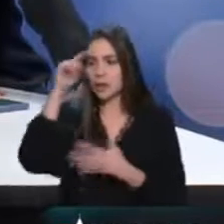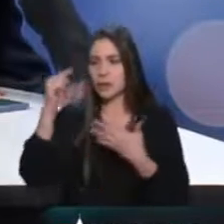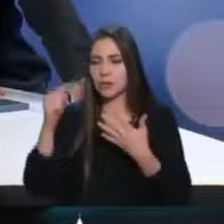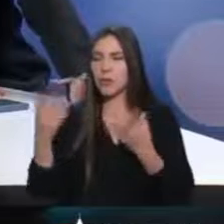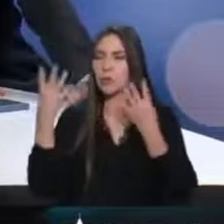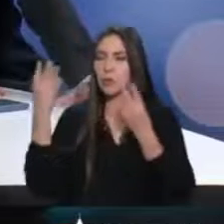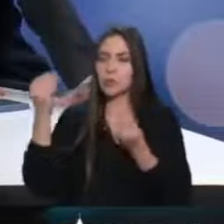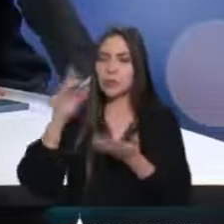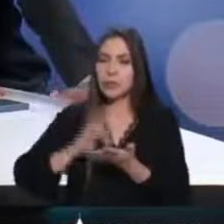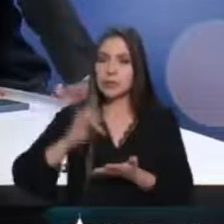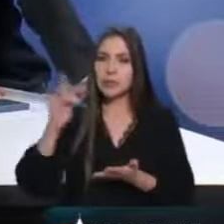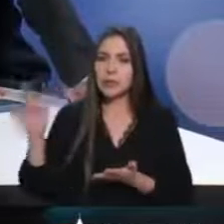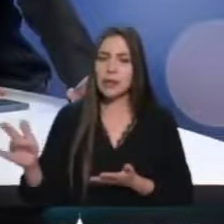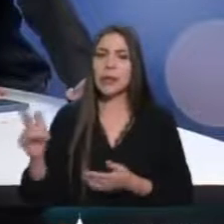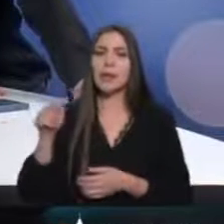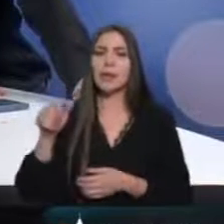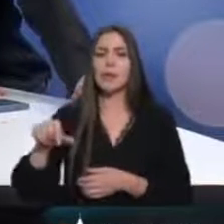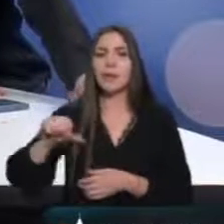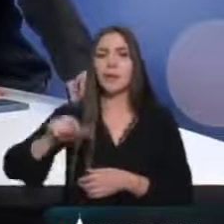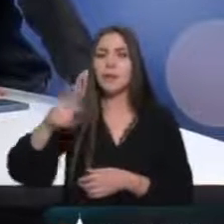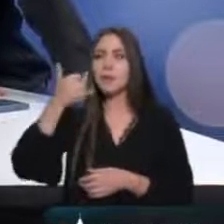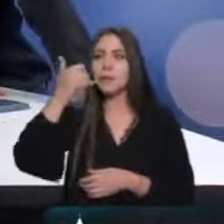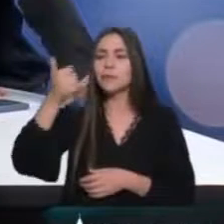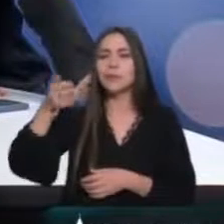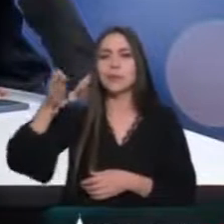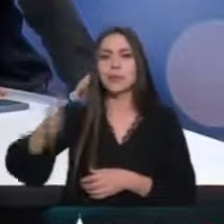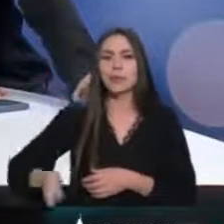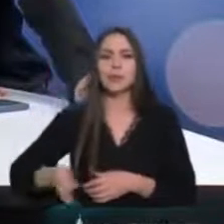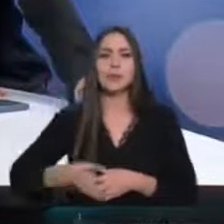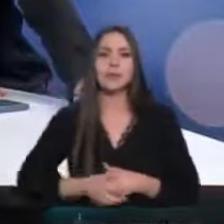agradecemos mucho que nos hayas tomado la llamada esta noche.